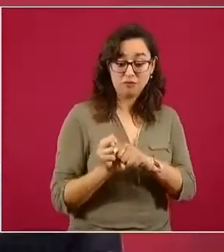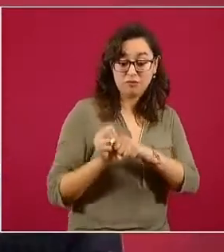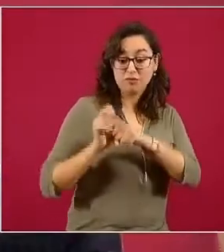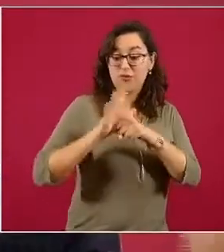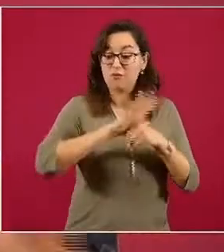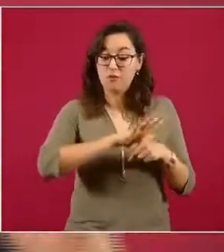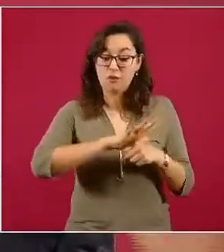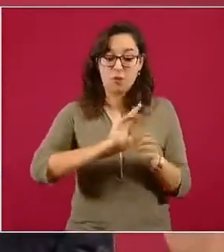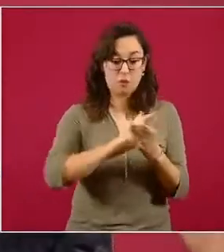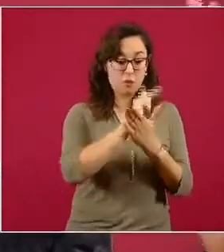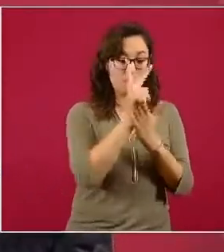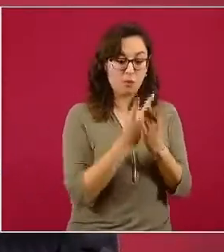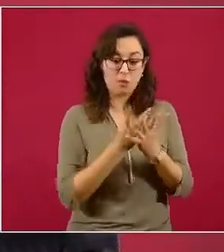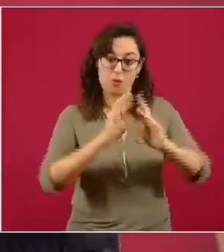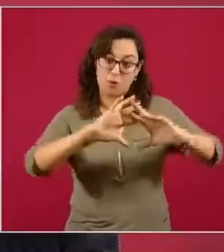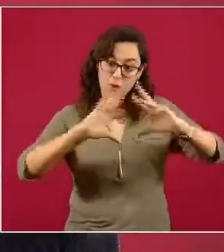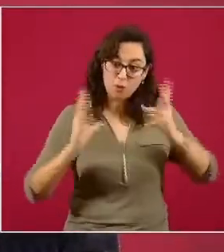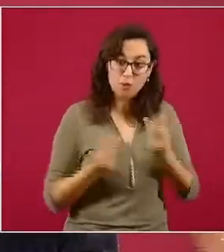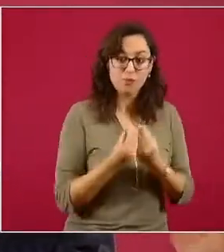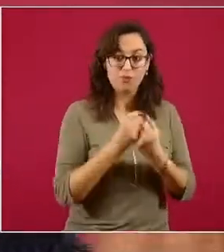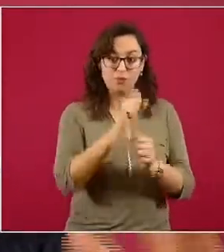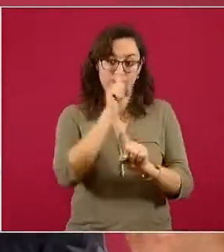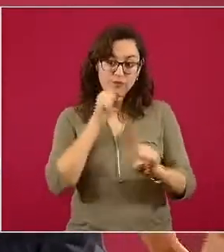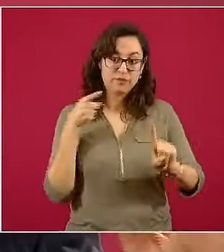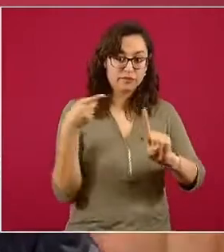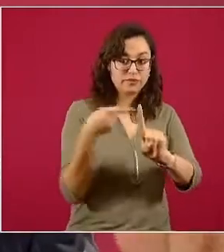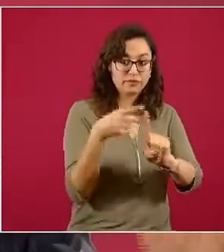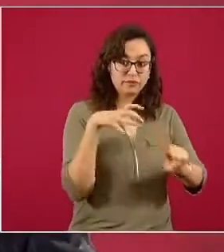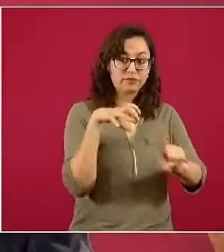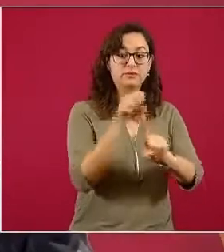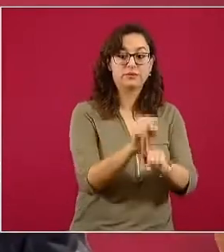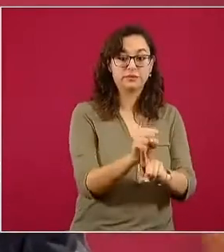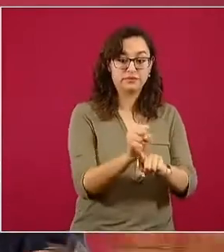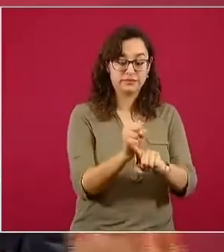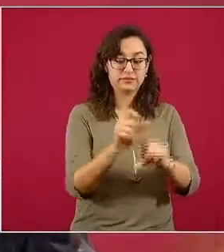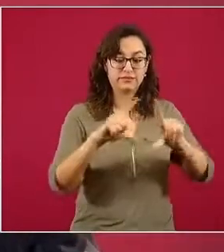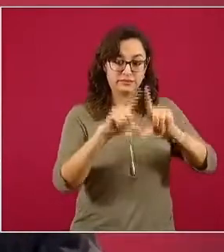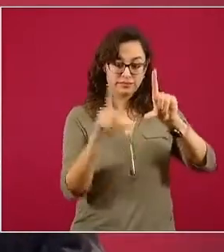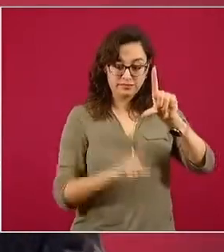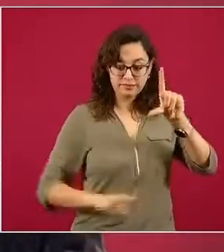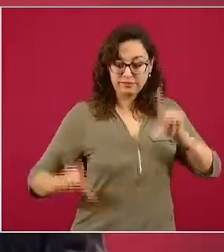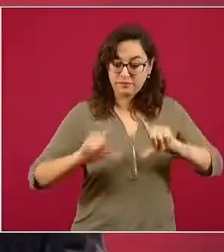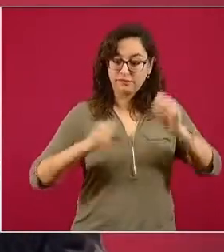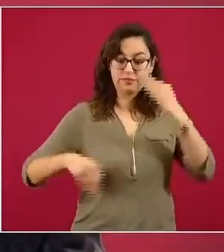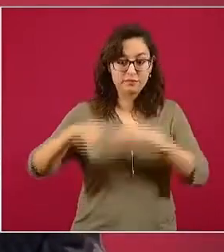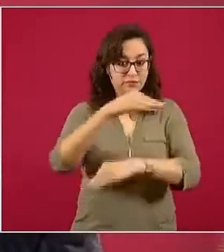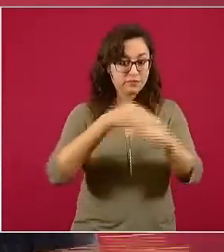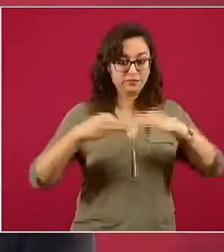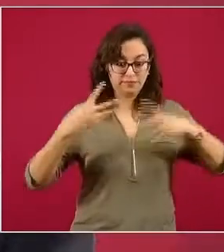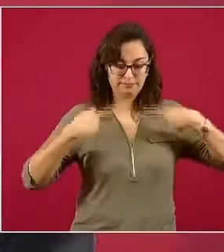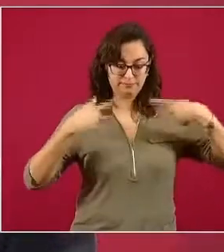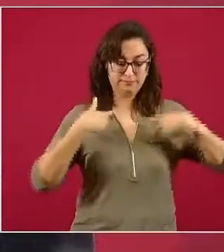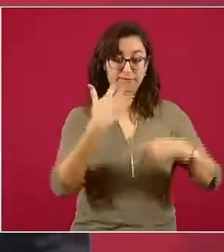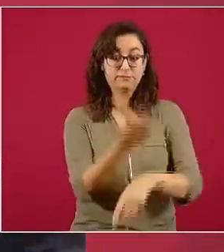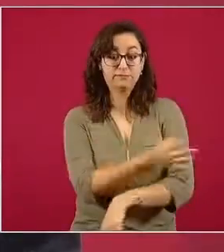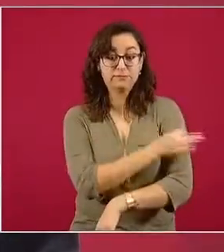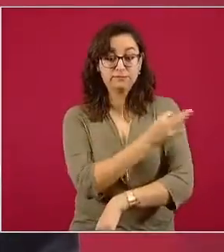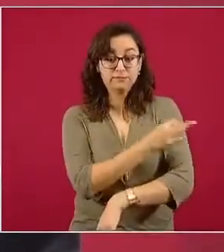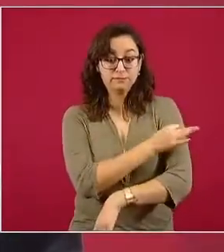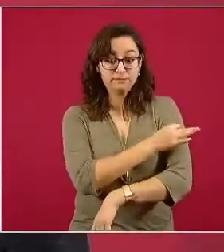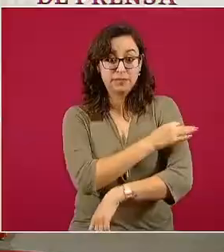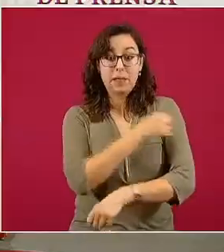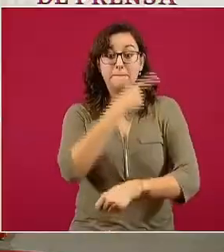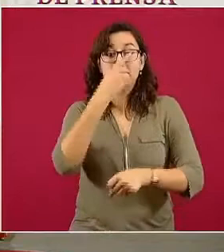integral que incluye la meta general de vacunar a la población mexicana en su conjunto. La etapa